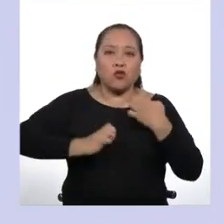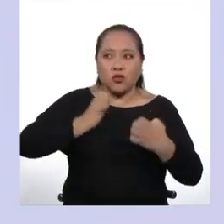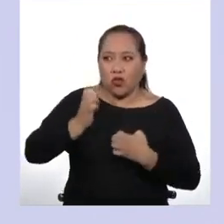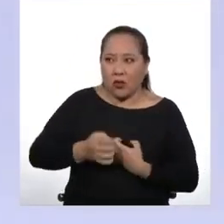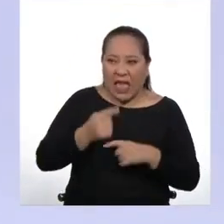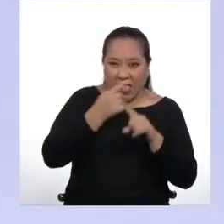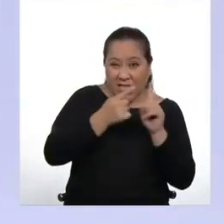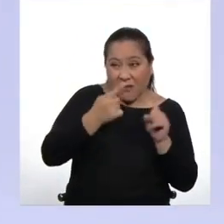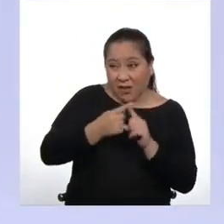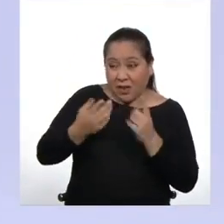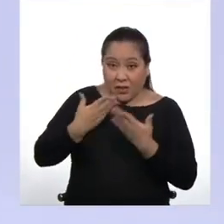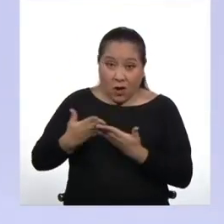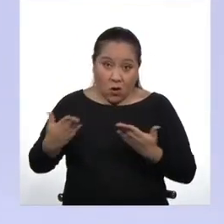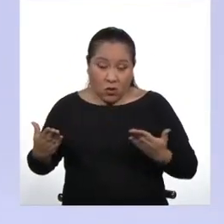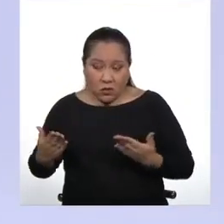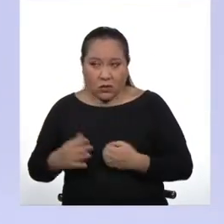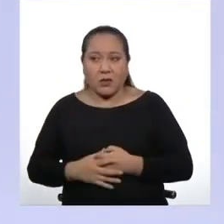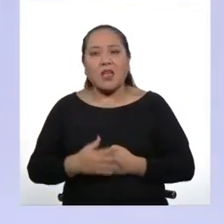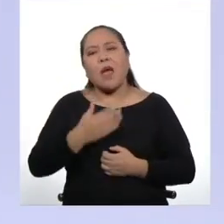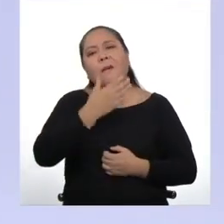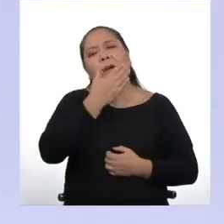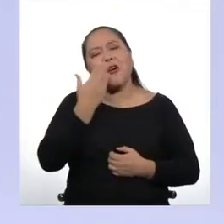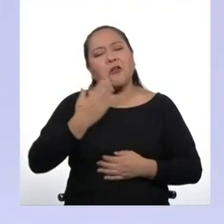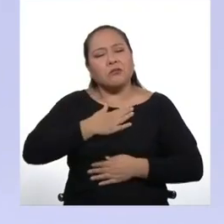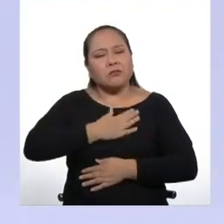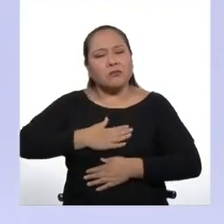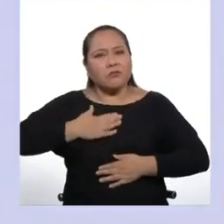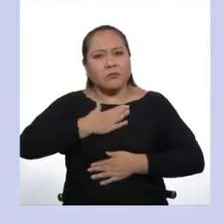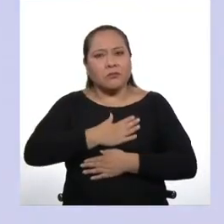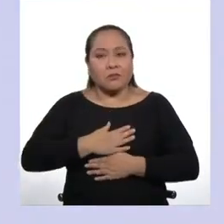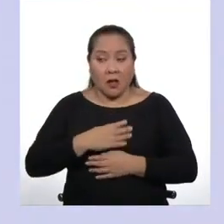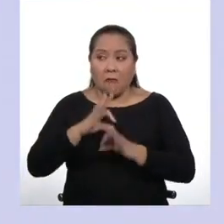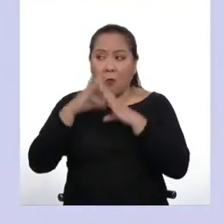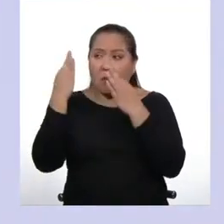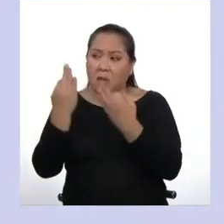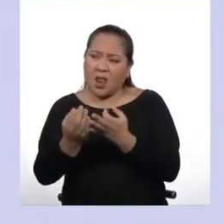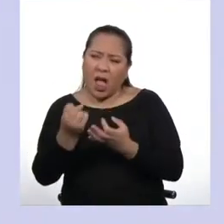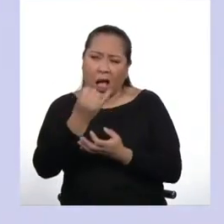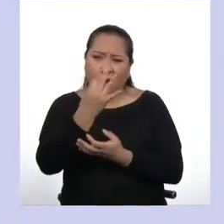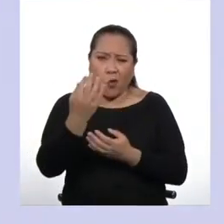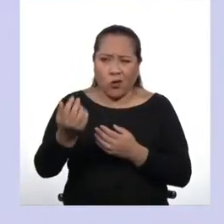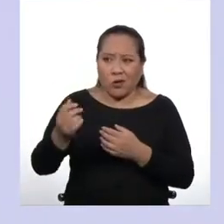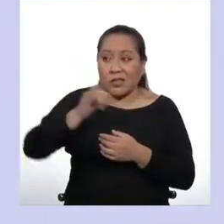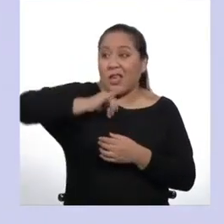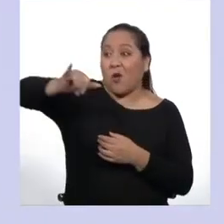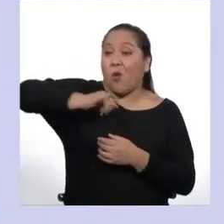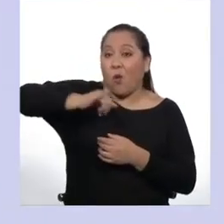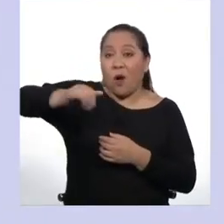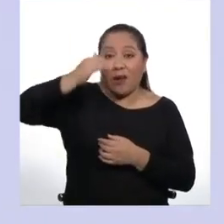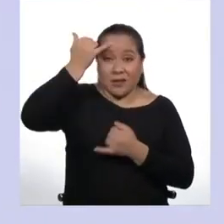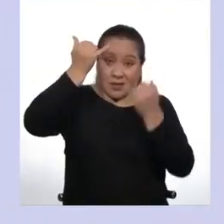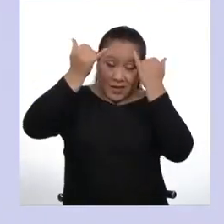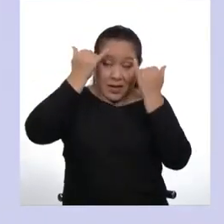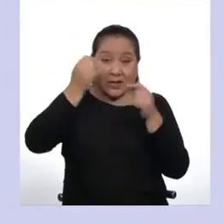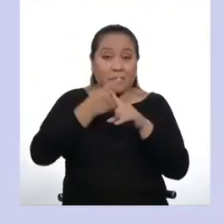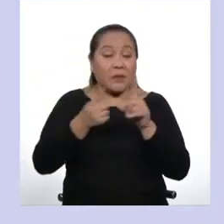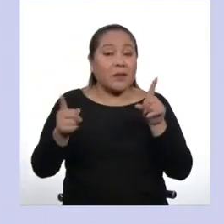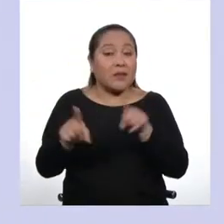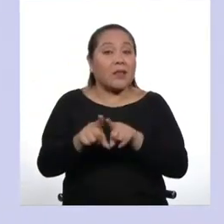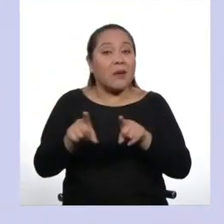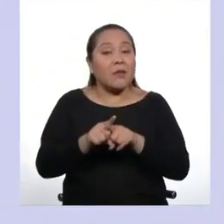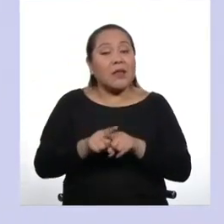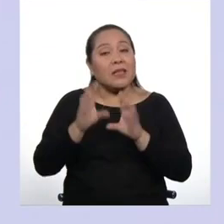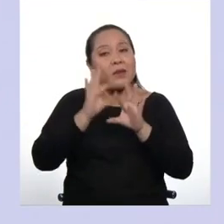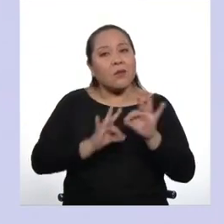armonía. Como familia podemos tener muchas cosas en común, pero es muy importante saber también cómo